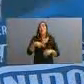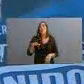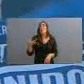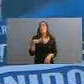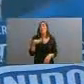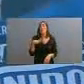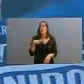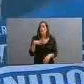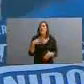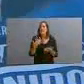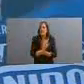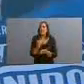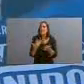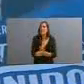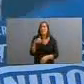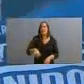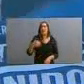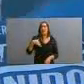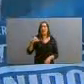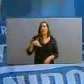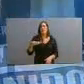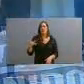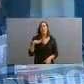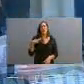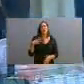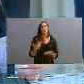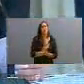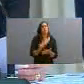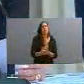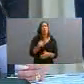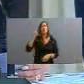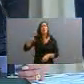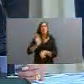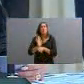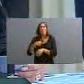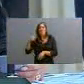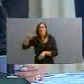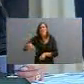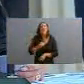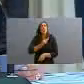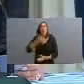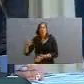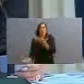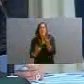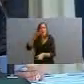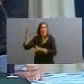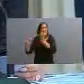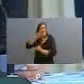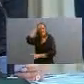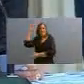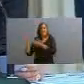el calvario de la Argentina. Venimos del infierno, intentando todavía salir de